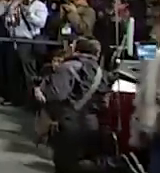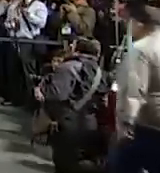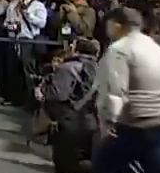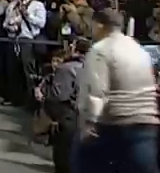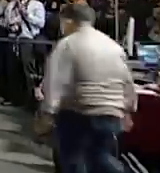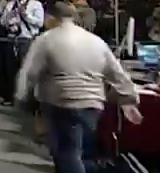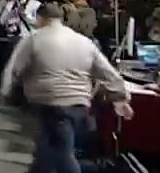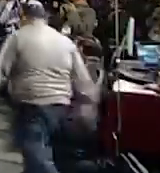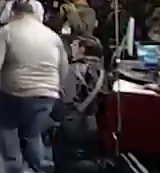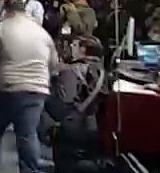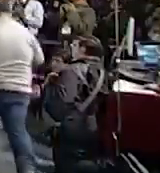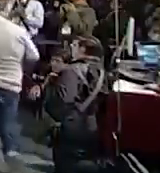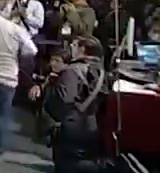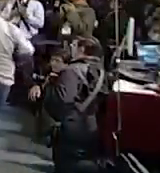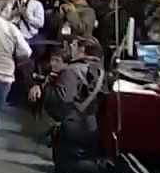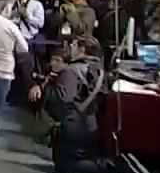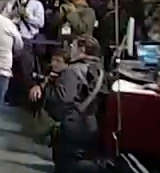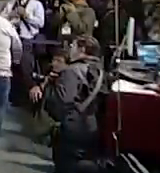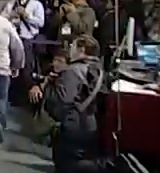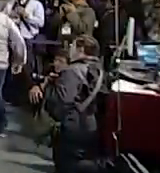¿Sí? No sé quién. ¿Qué?